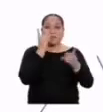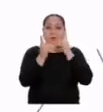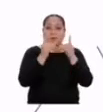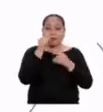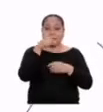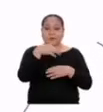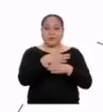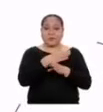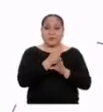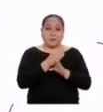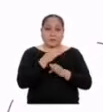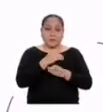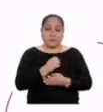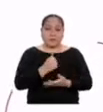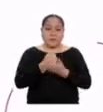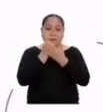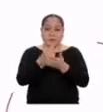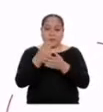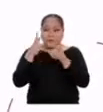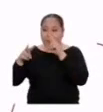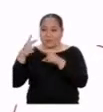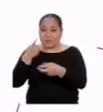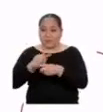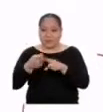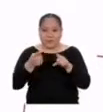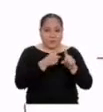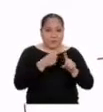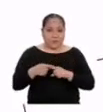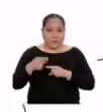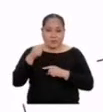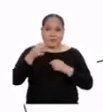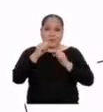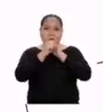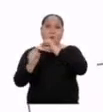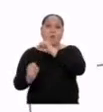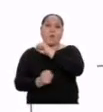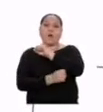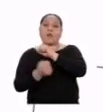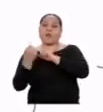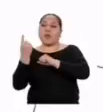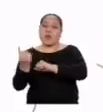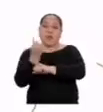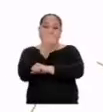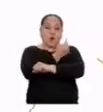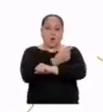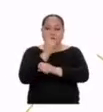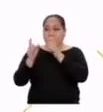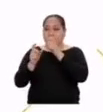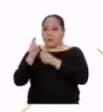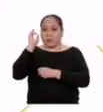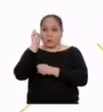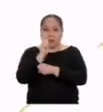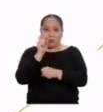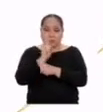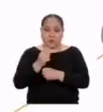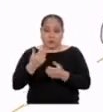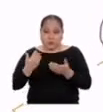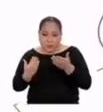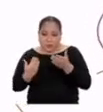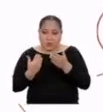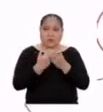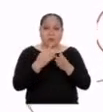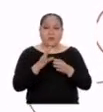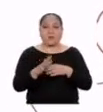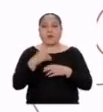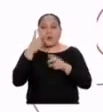una herramienta para la diversidad. Sirve como puente entre cada uno de los actores educativos, acercándolos